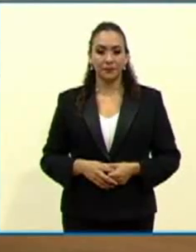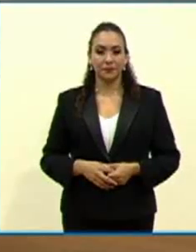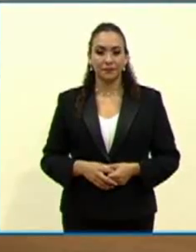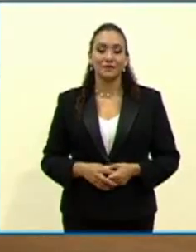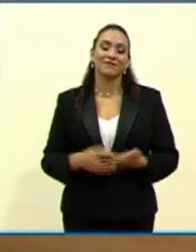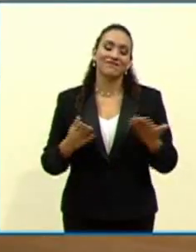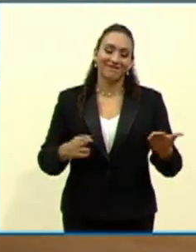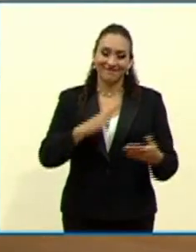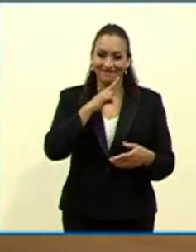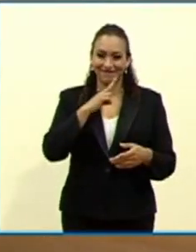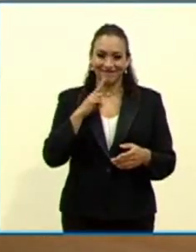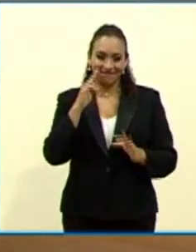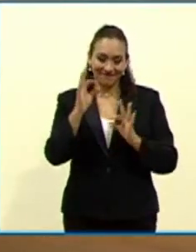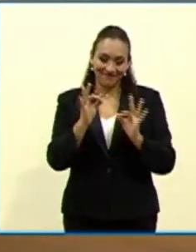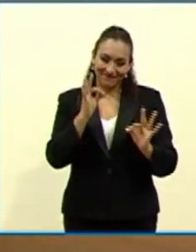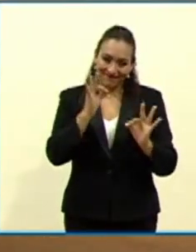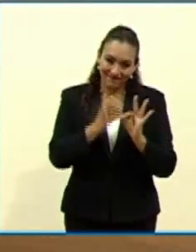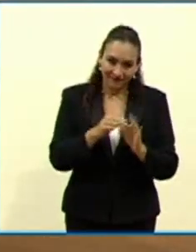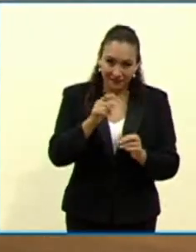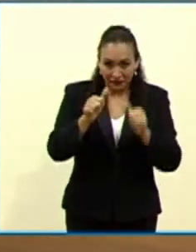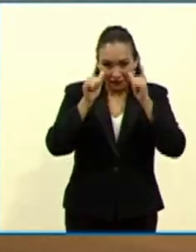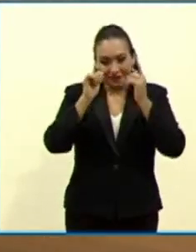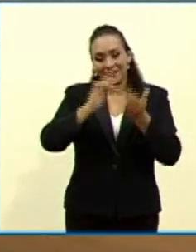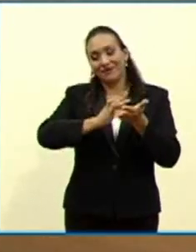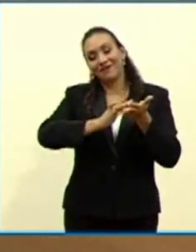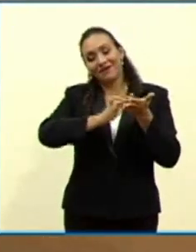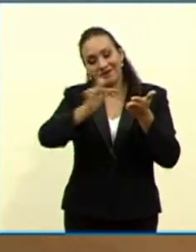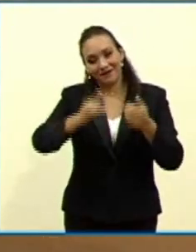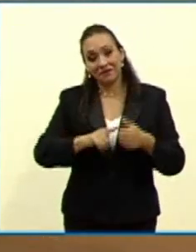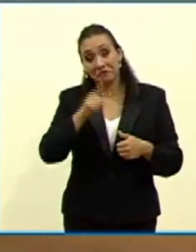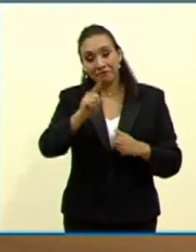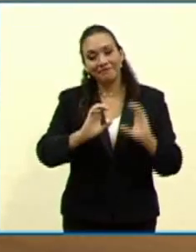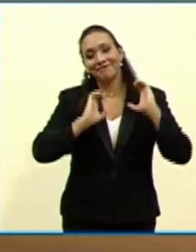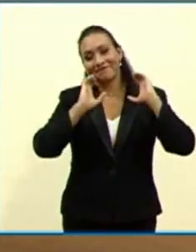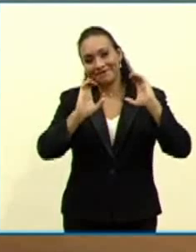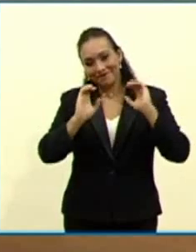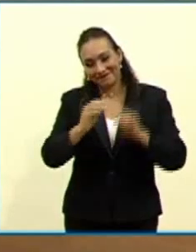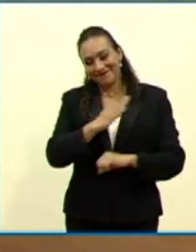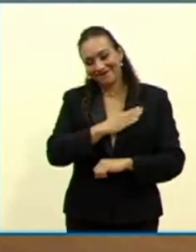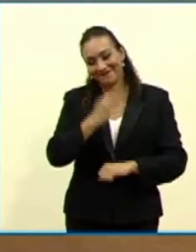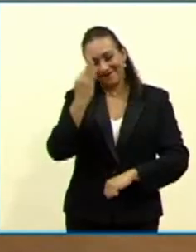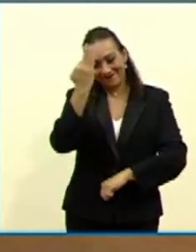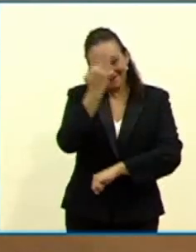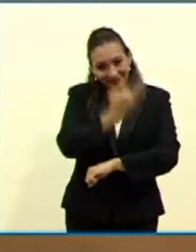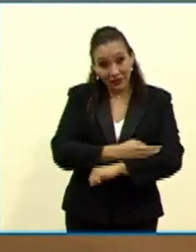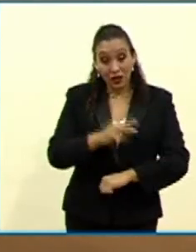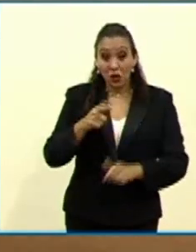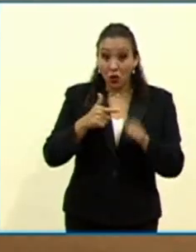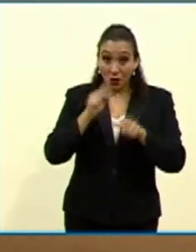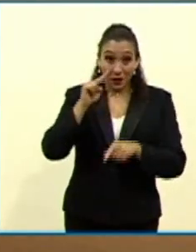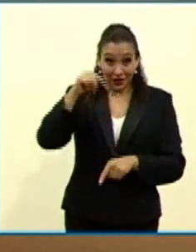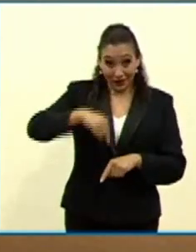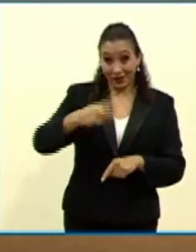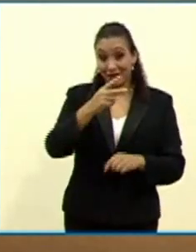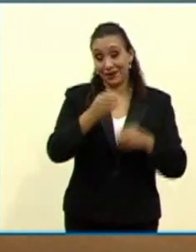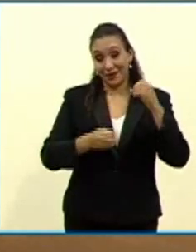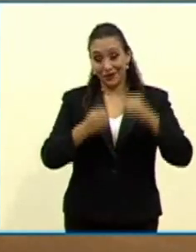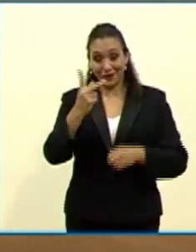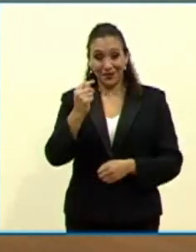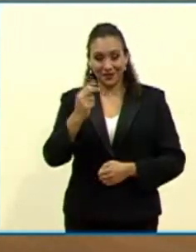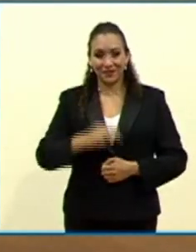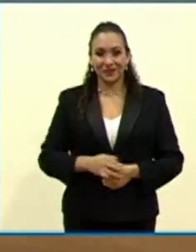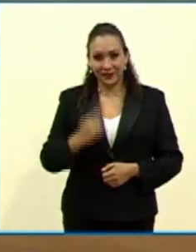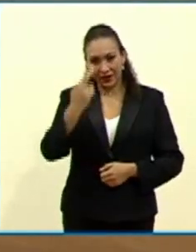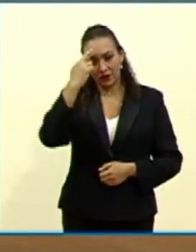Y de esta forma concluimos esta emisión. Soy Citlali Pérez. Lo invito a mantenerse en la señal del canal del Poder Judicial de la